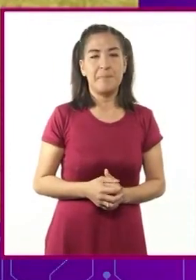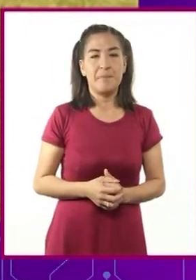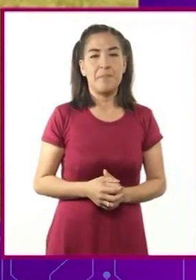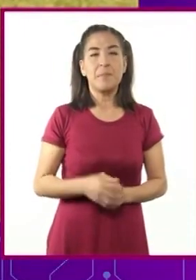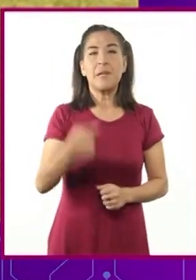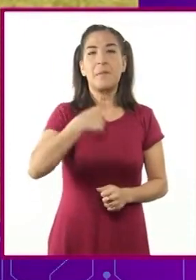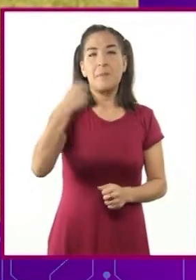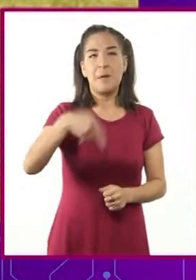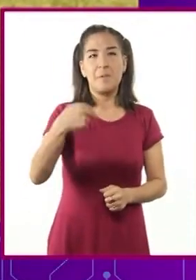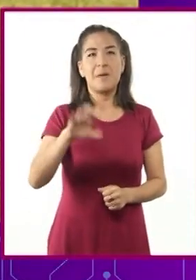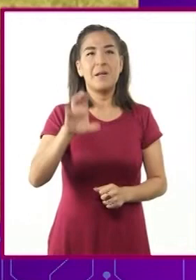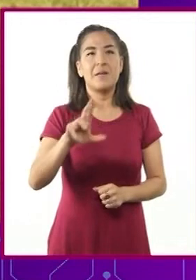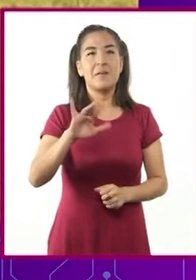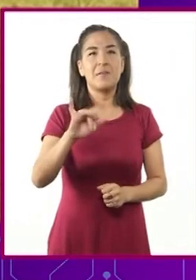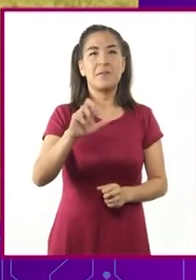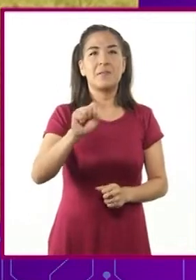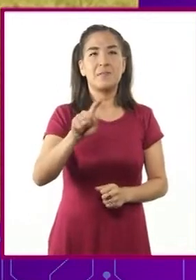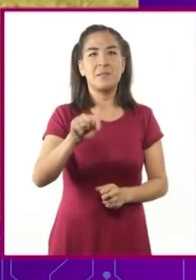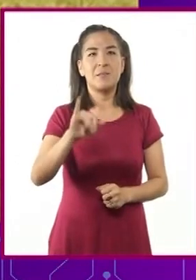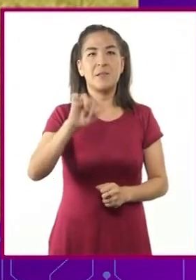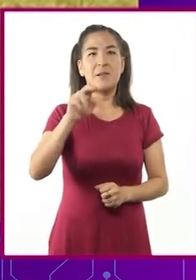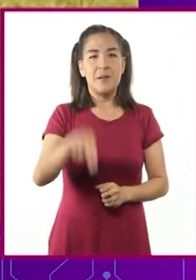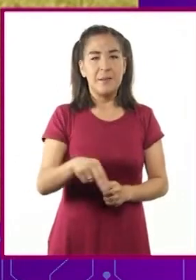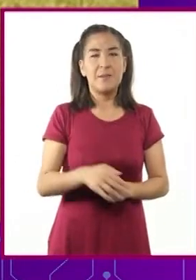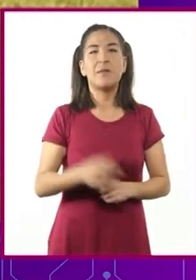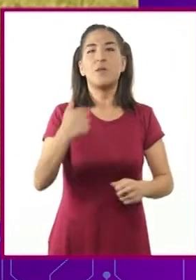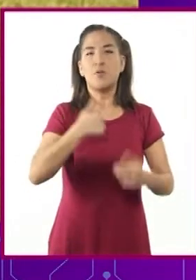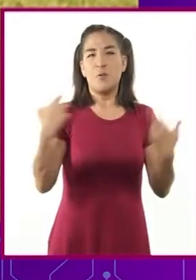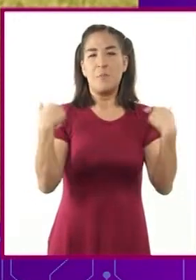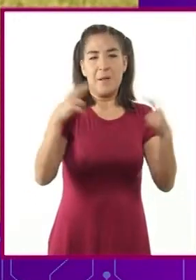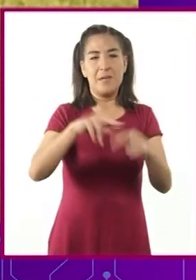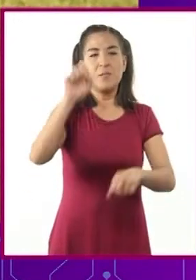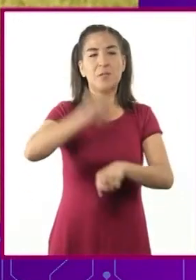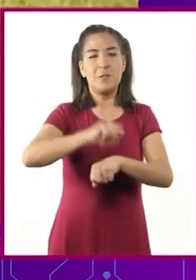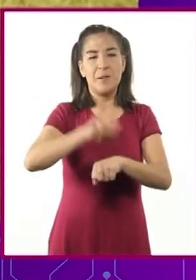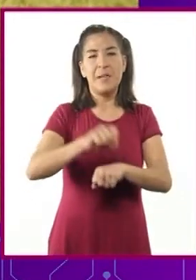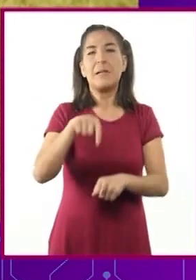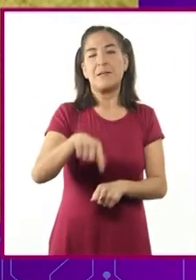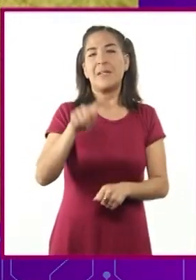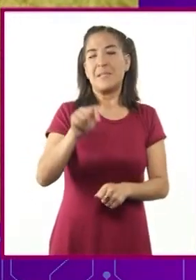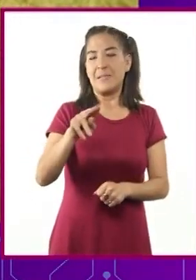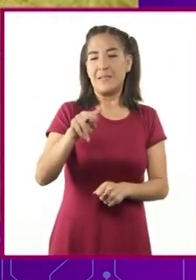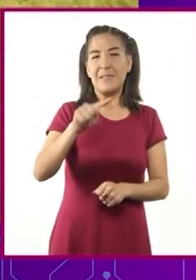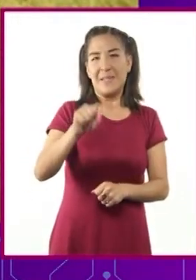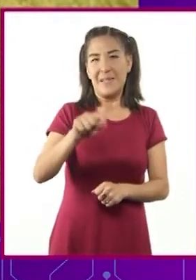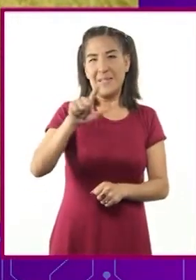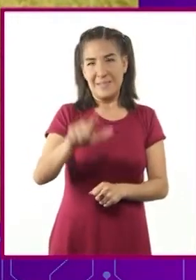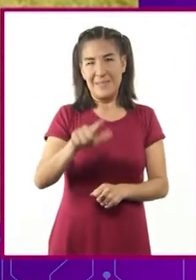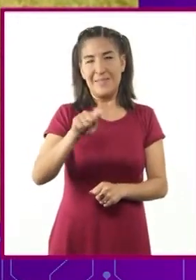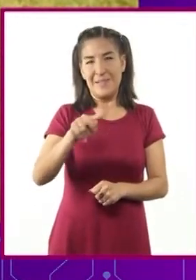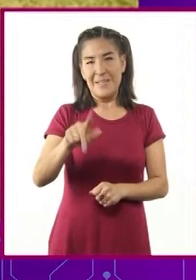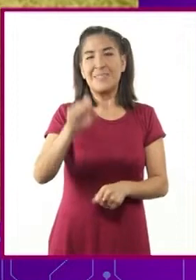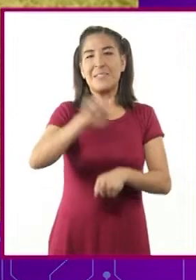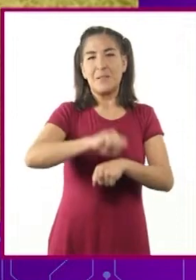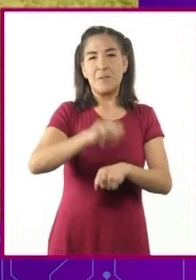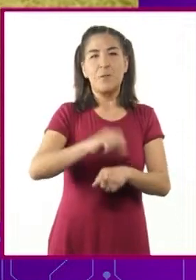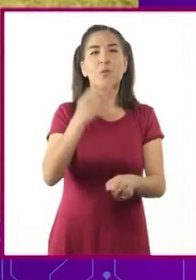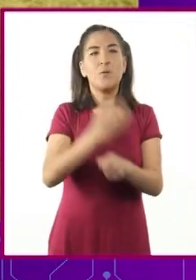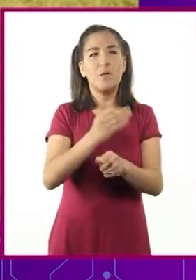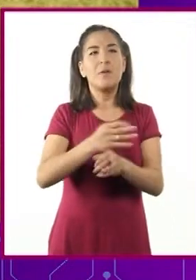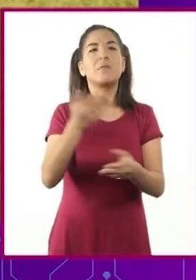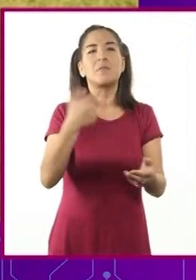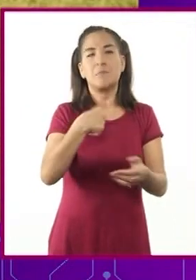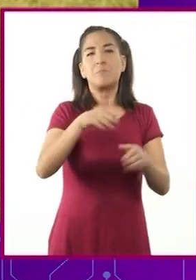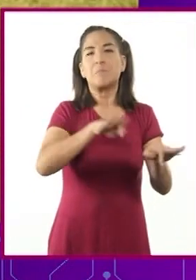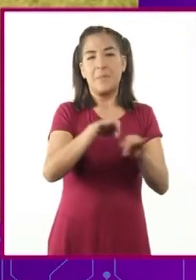Mi nombre es Cristian Torres Galicia. Soy maestro de secundaria en modalidad telesecundaria. Actualmente laboro en la Escuela